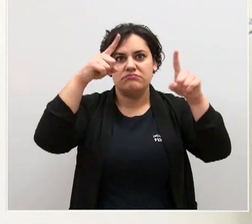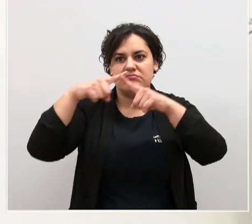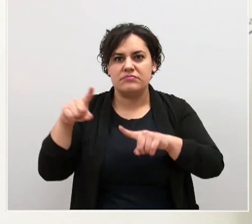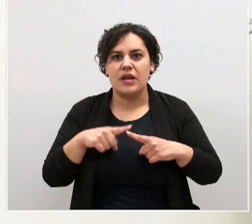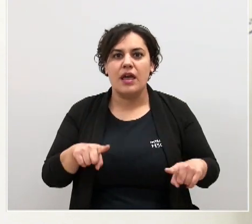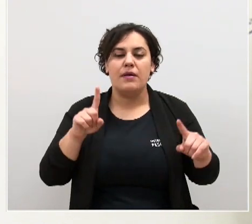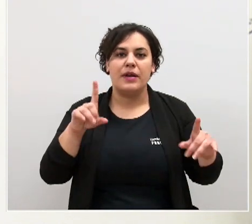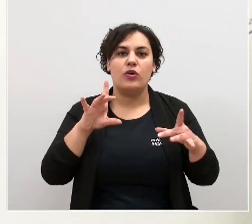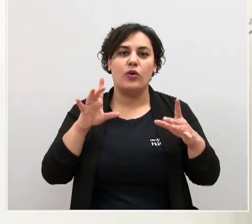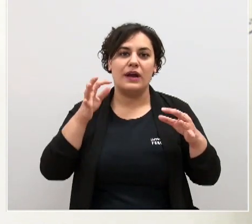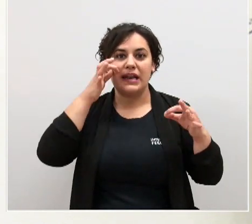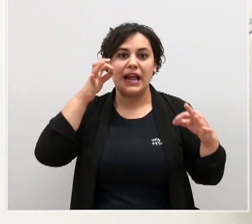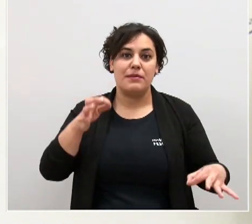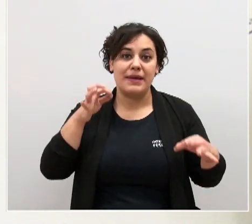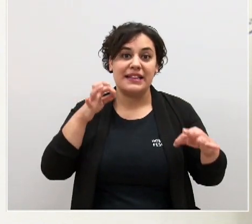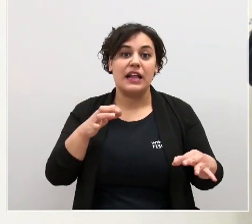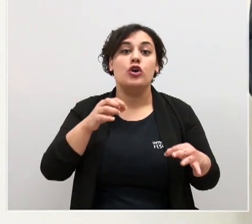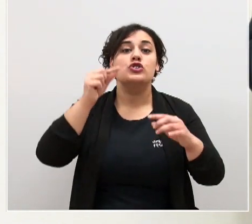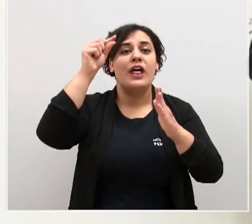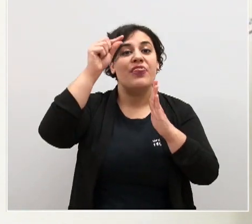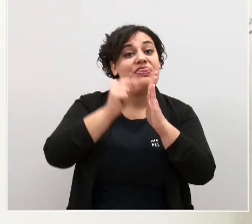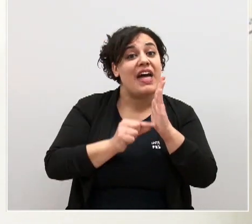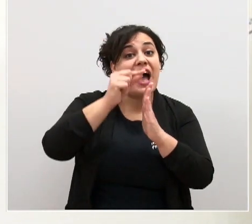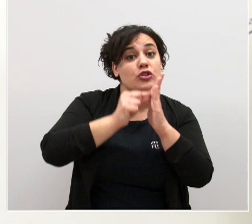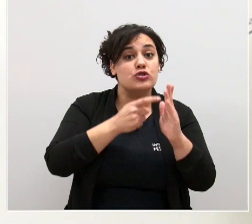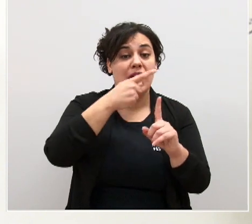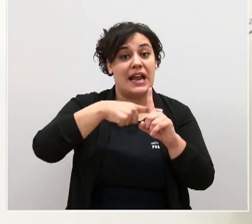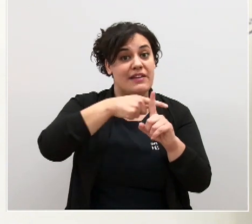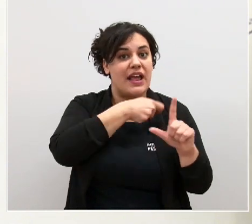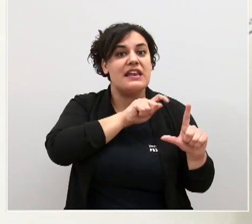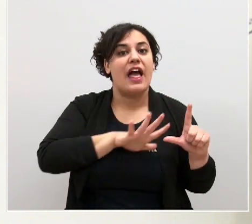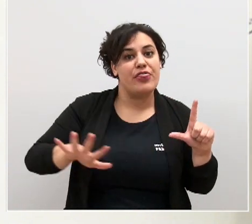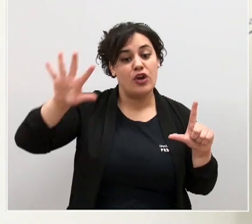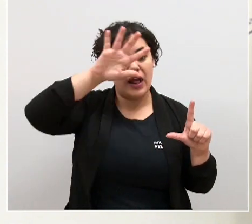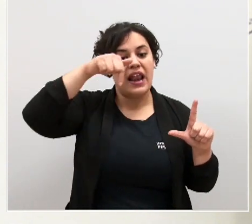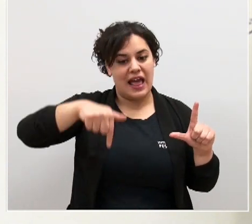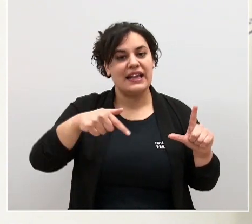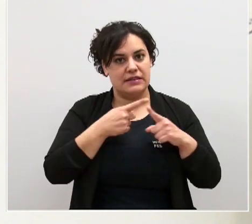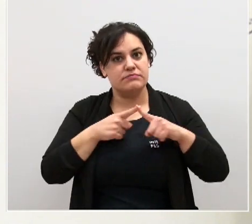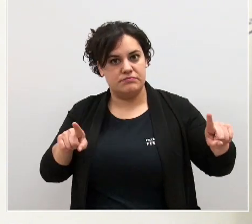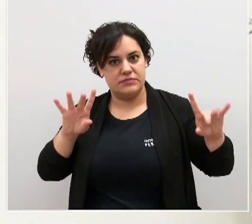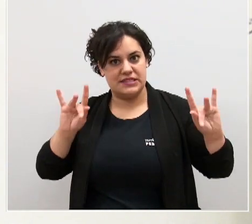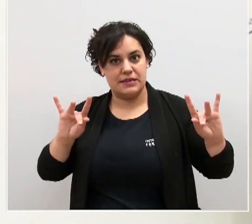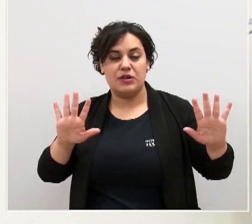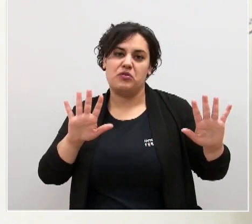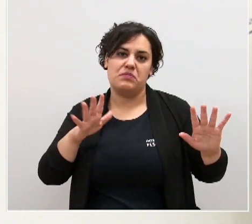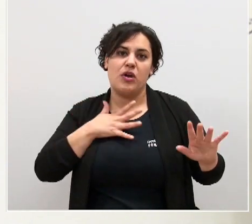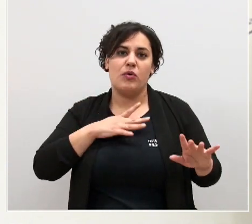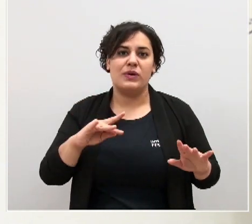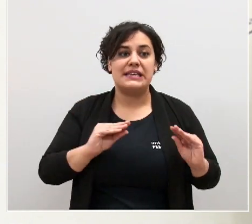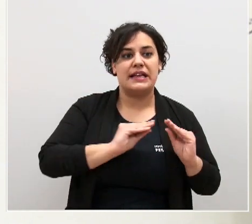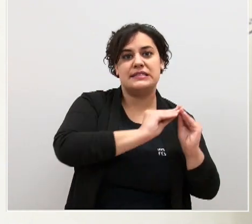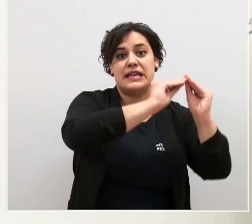cómo se están dando los datos de la pandemia a nivel nacional. Y eso fue lo que se ha, de alguna manera, homogeneizado. Hay